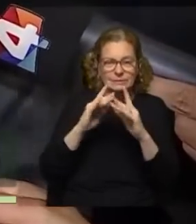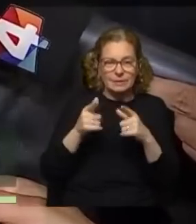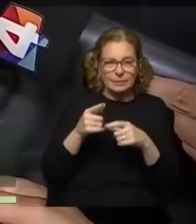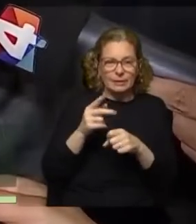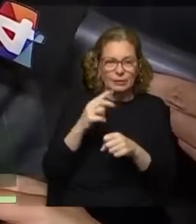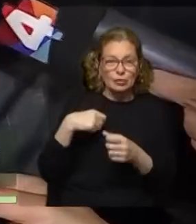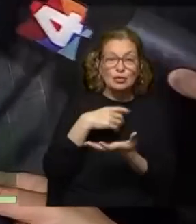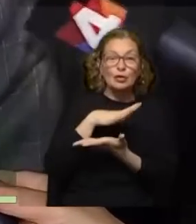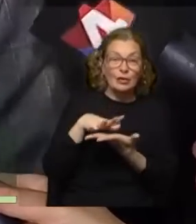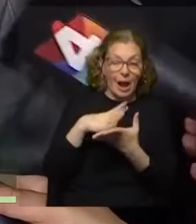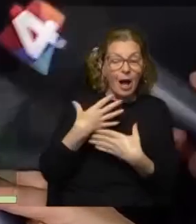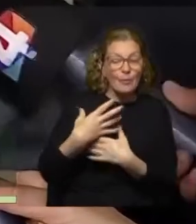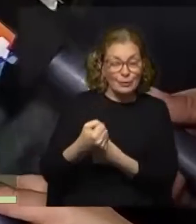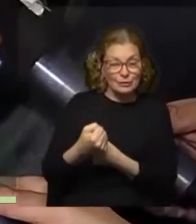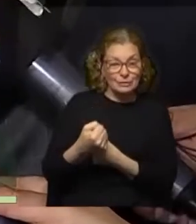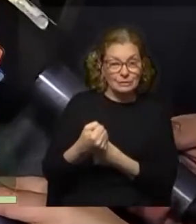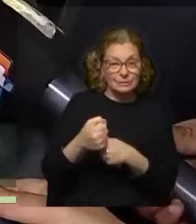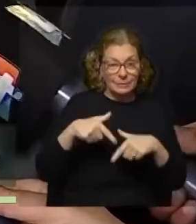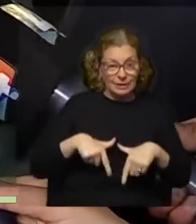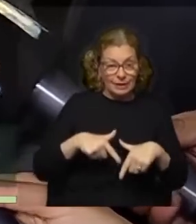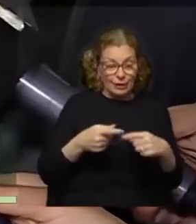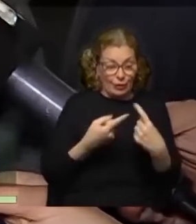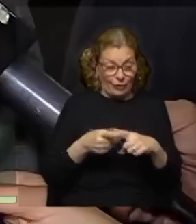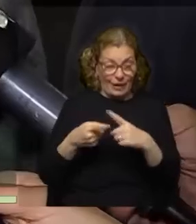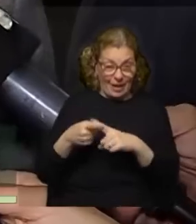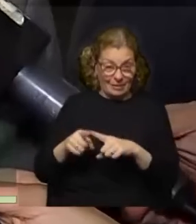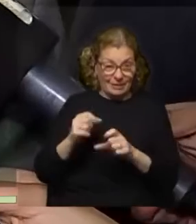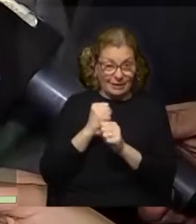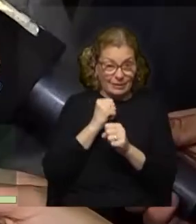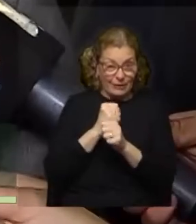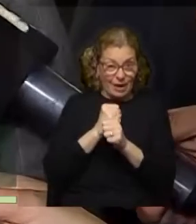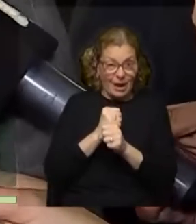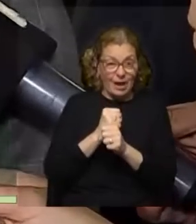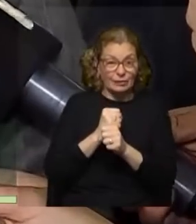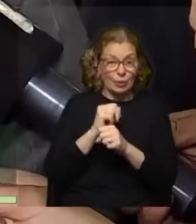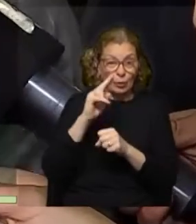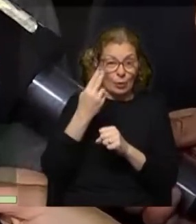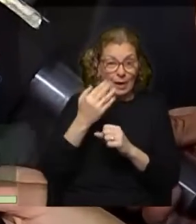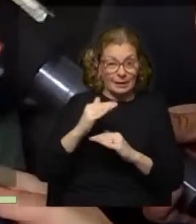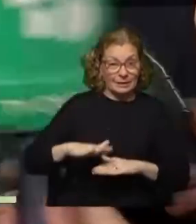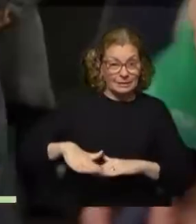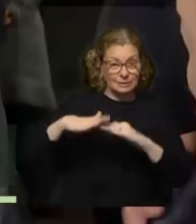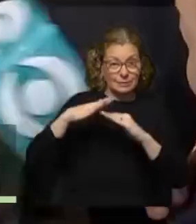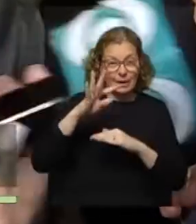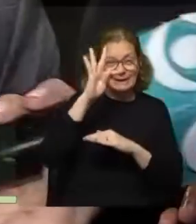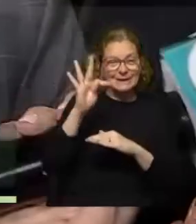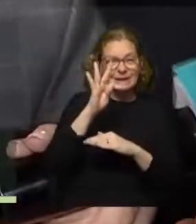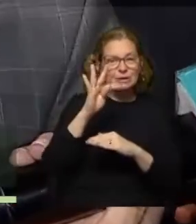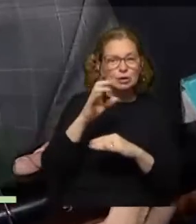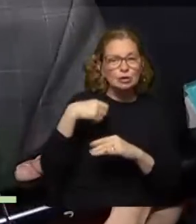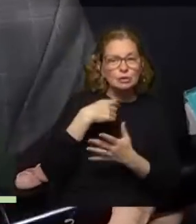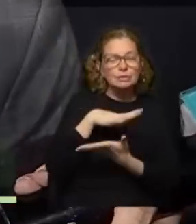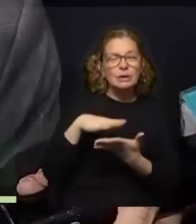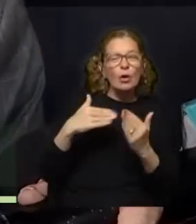un seguimiento social y por eso está el Ministerio en los diferentes componentes actuando Uruguay crece contigo a técnicos sociales